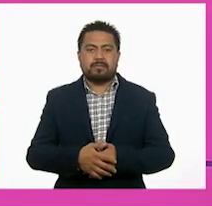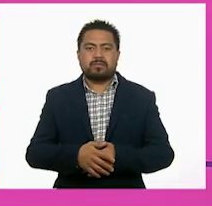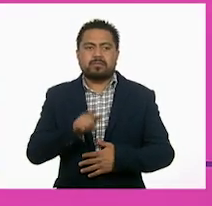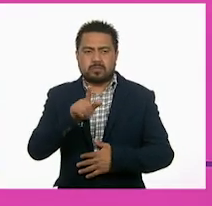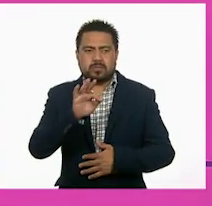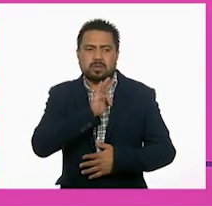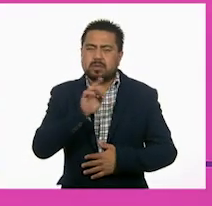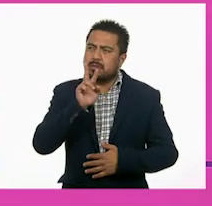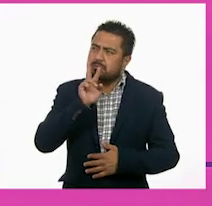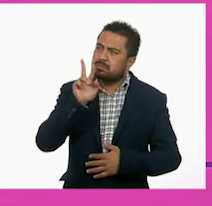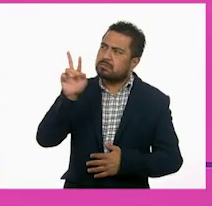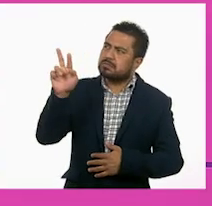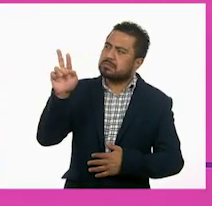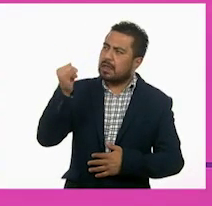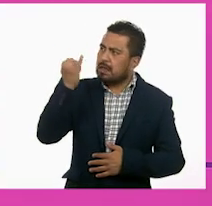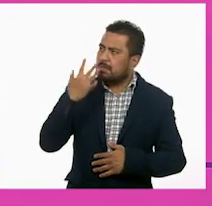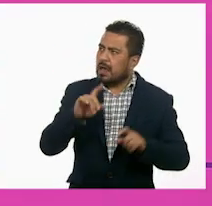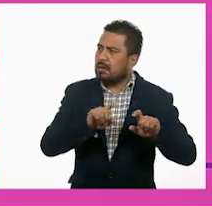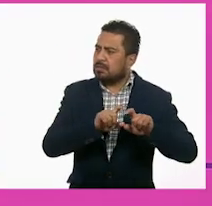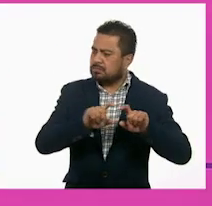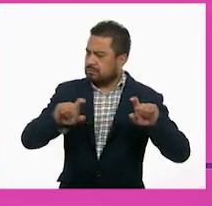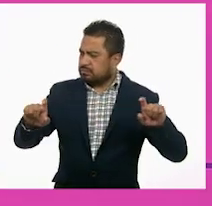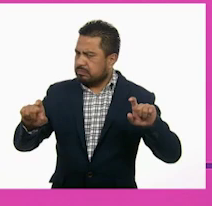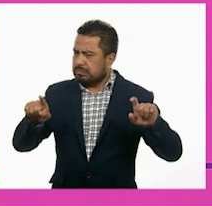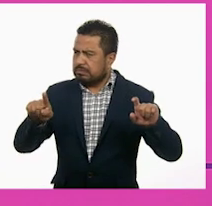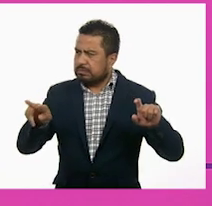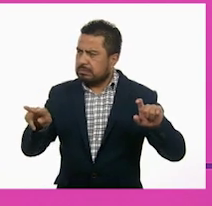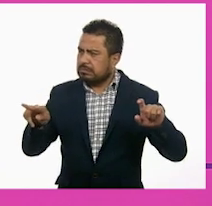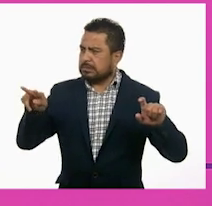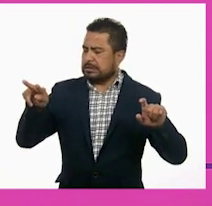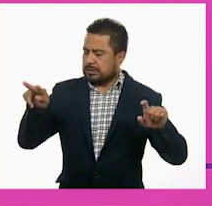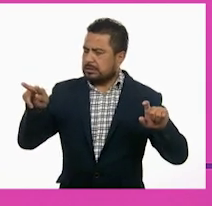Si lo pueden ver en casa y se observan,